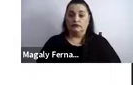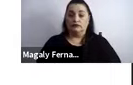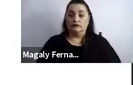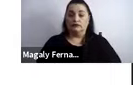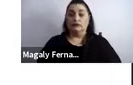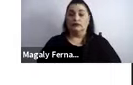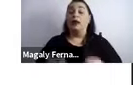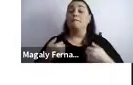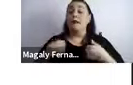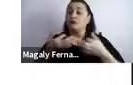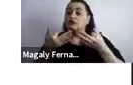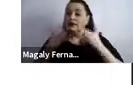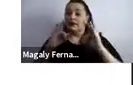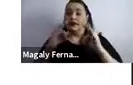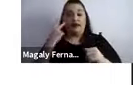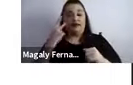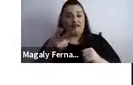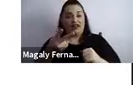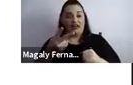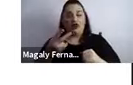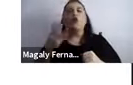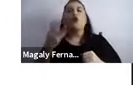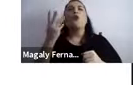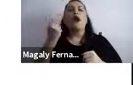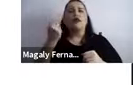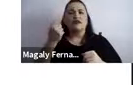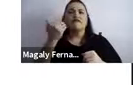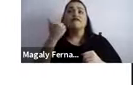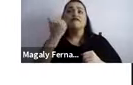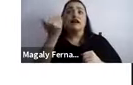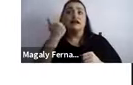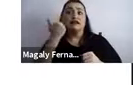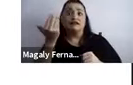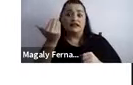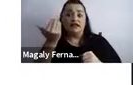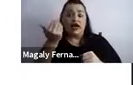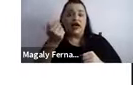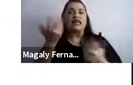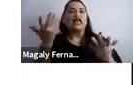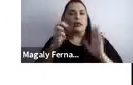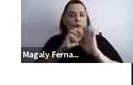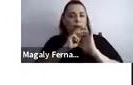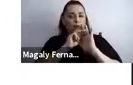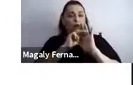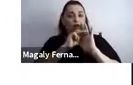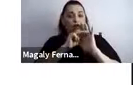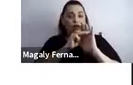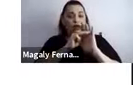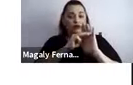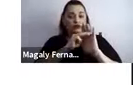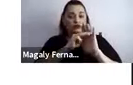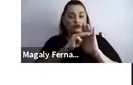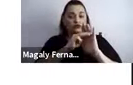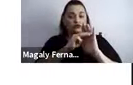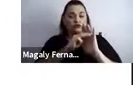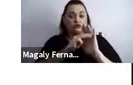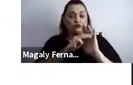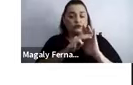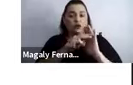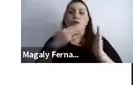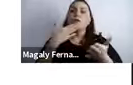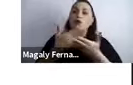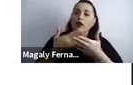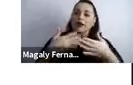Vamos a intentar ver en cuanto a factibilidad qué modelos implican buena